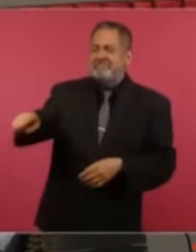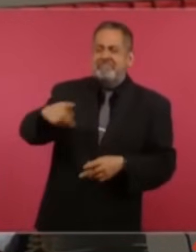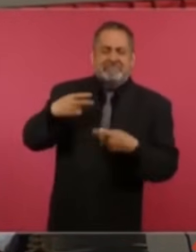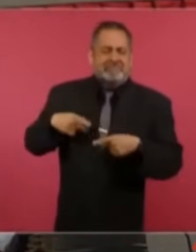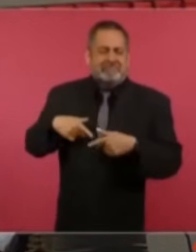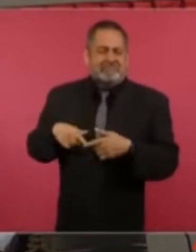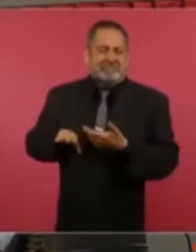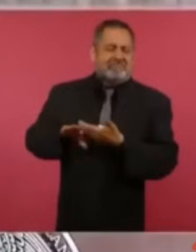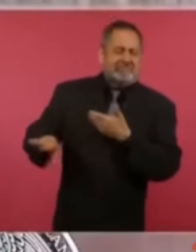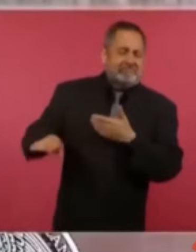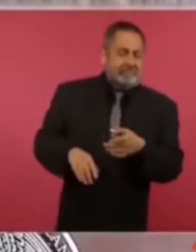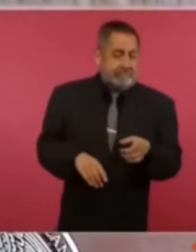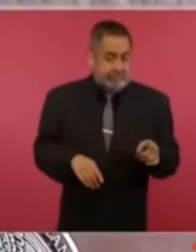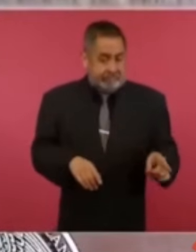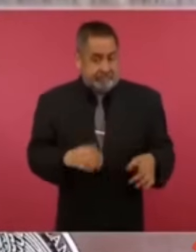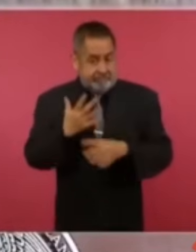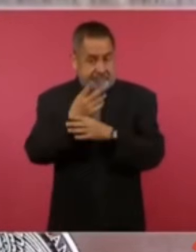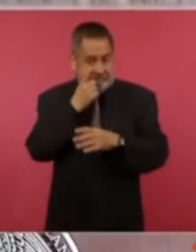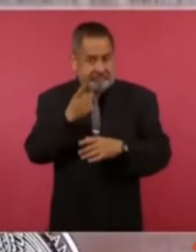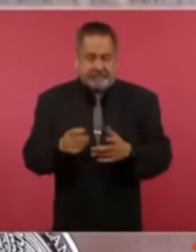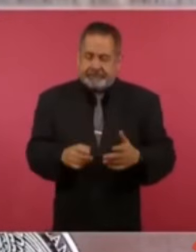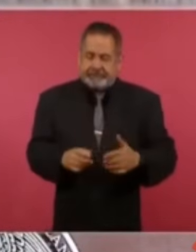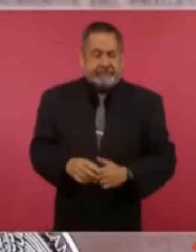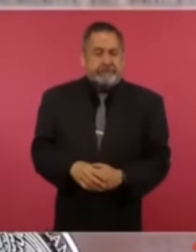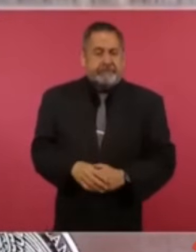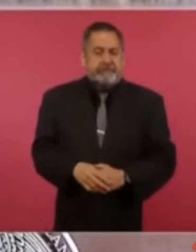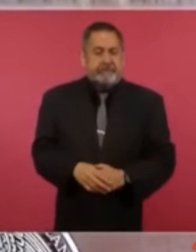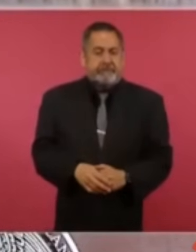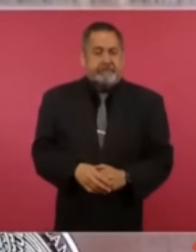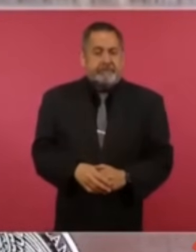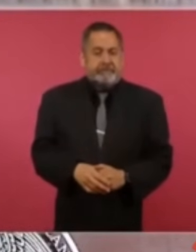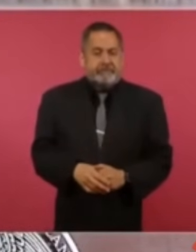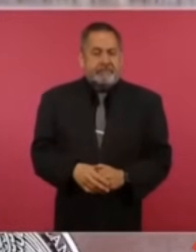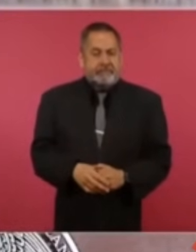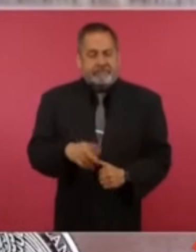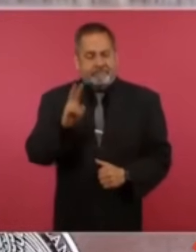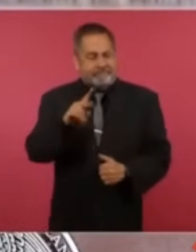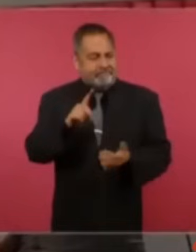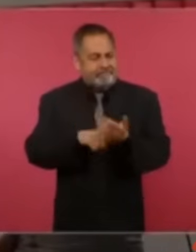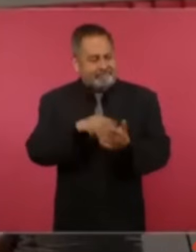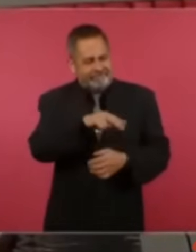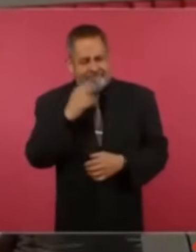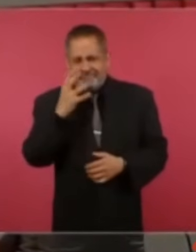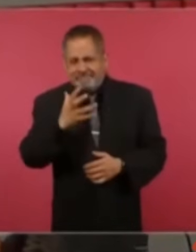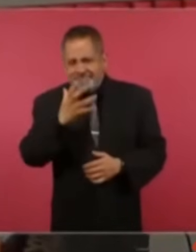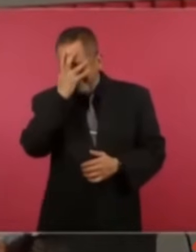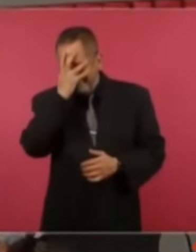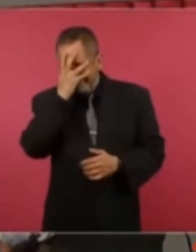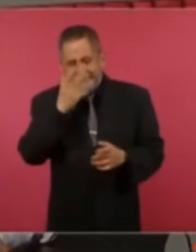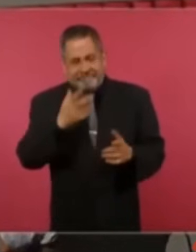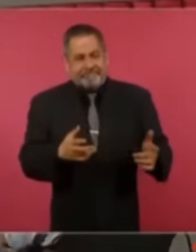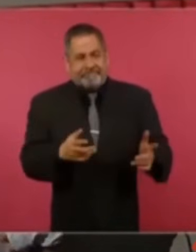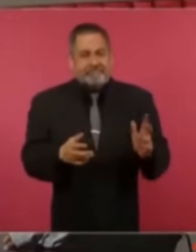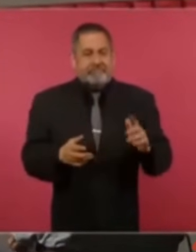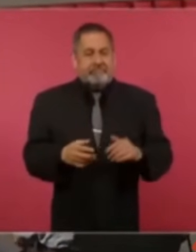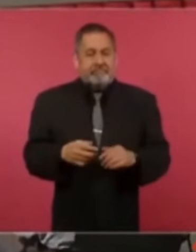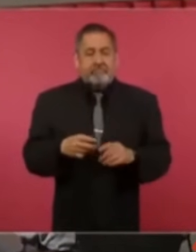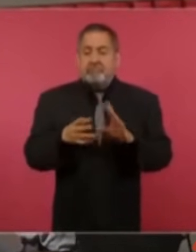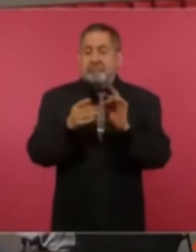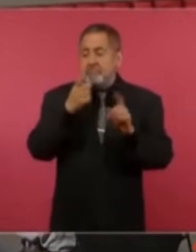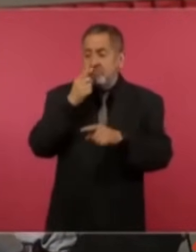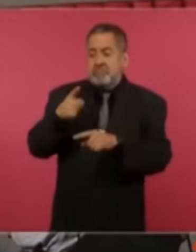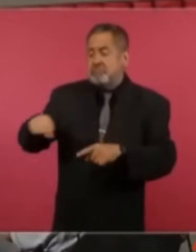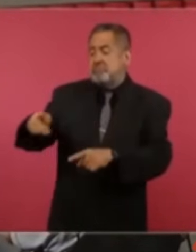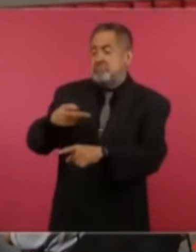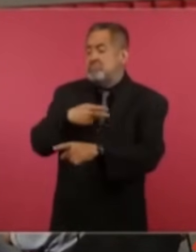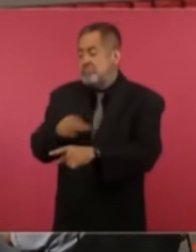prácticamente él dice algo que pues da mucha vergüenza, la verdad. Casi casi dice que el pobre es